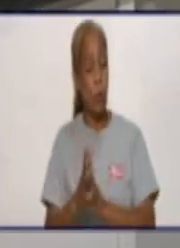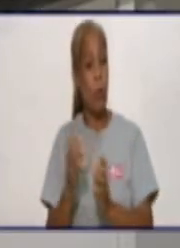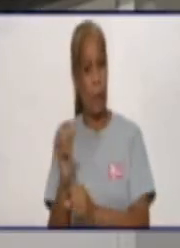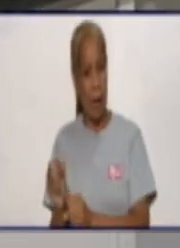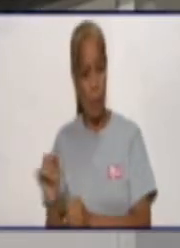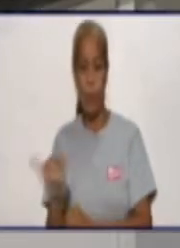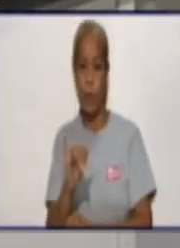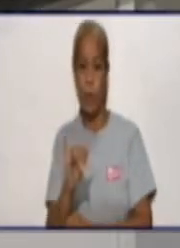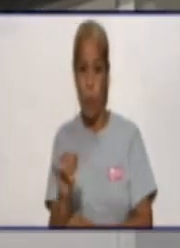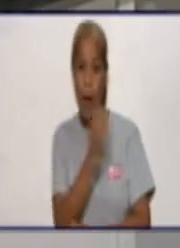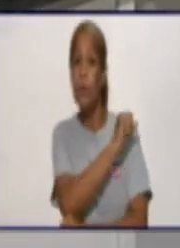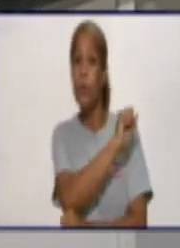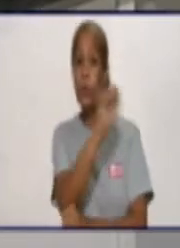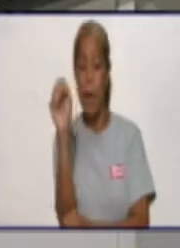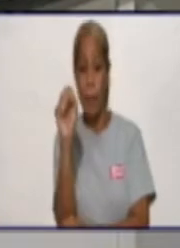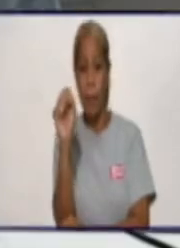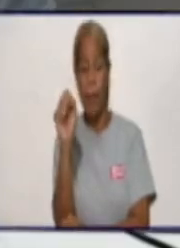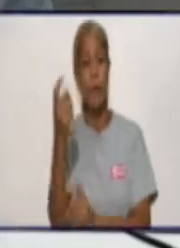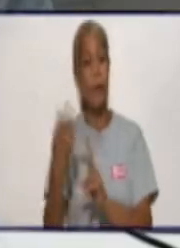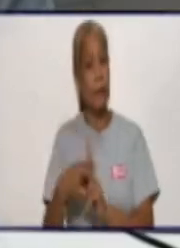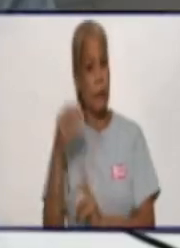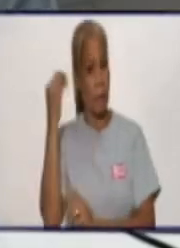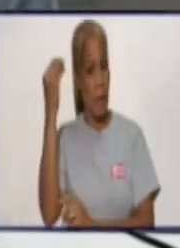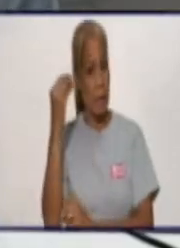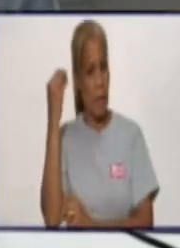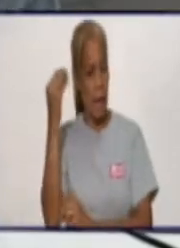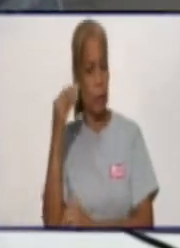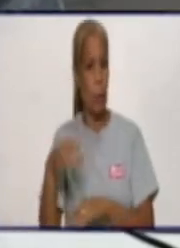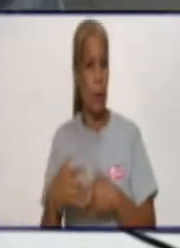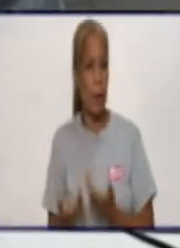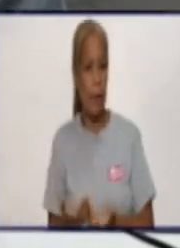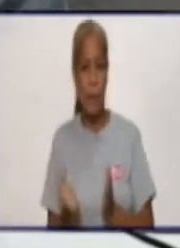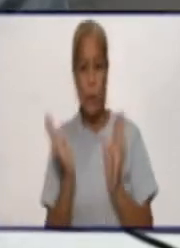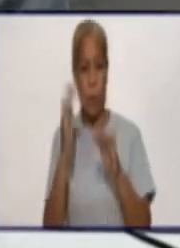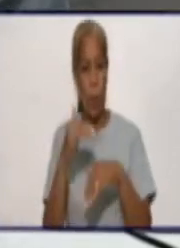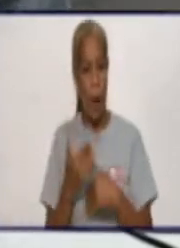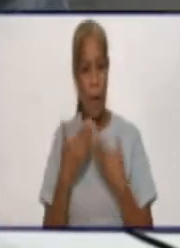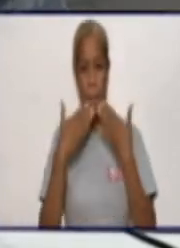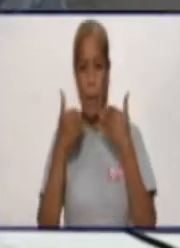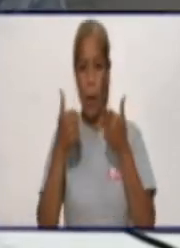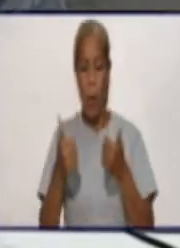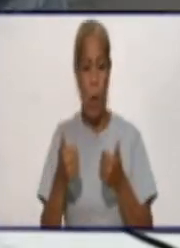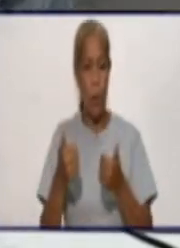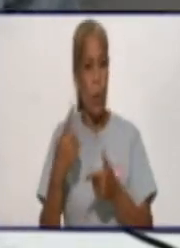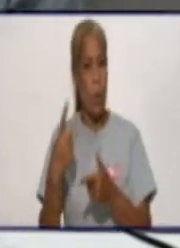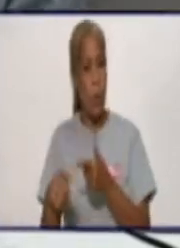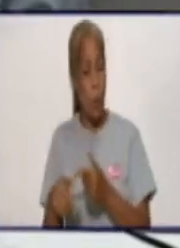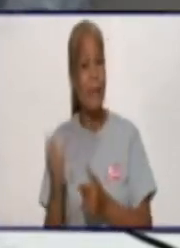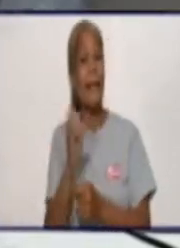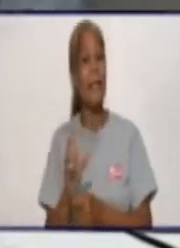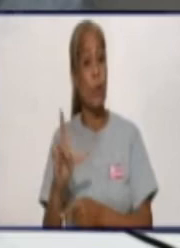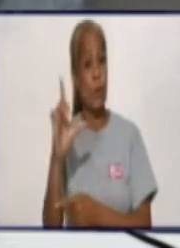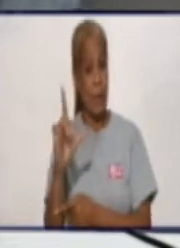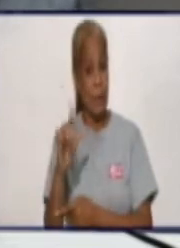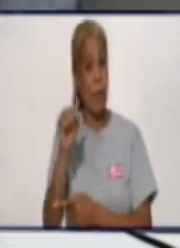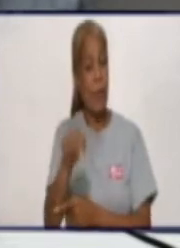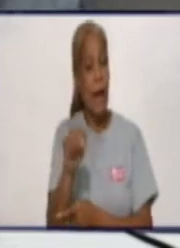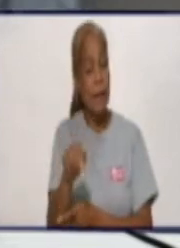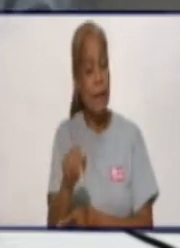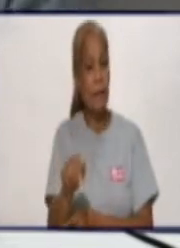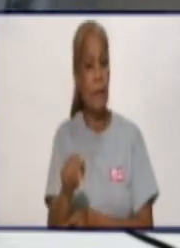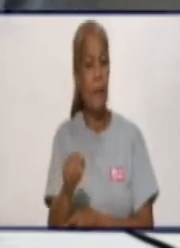que seguimos pensando que no es mejor variante para nosotros que el socialismo y ahí estar mostrando cuánto fue decir cuánto dinero se